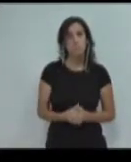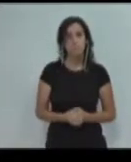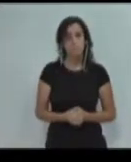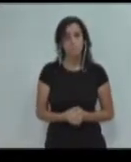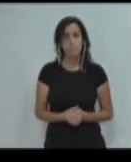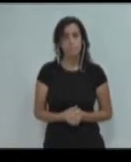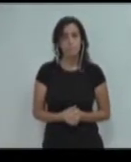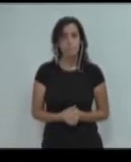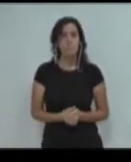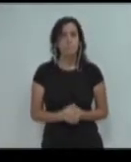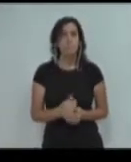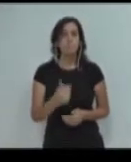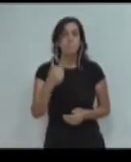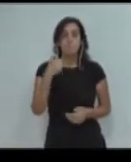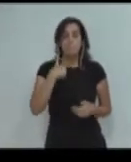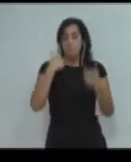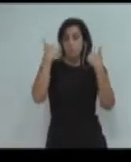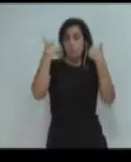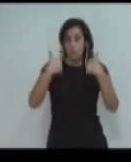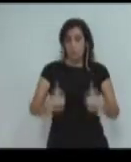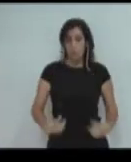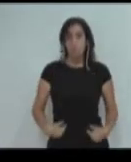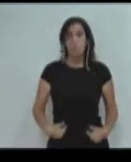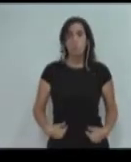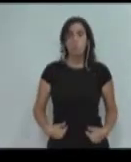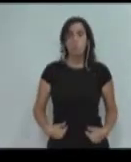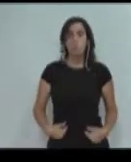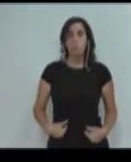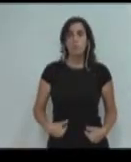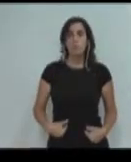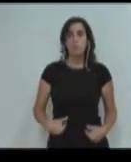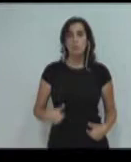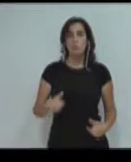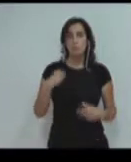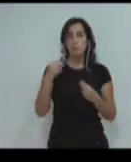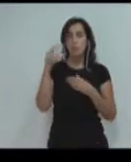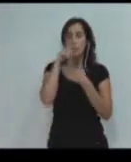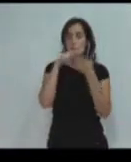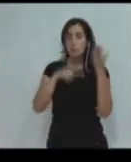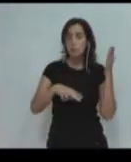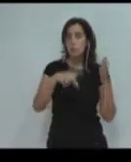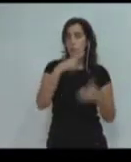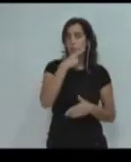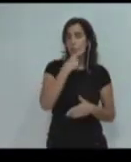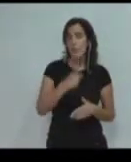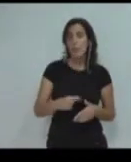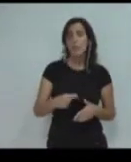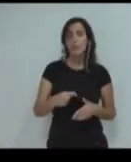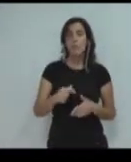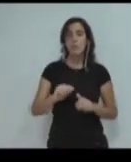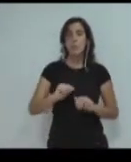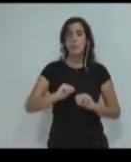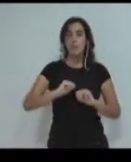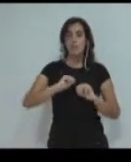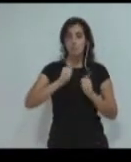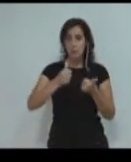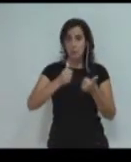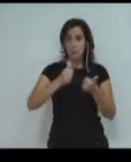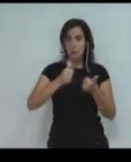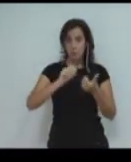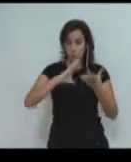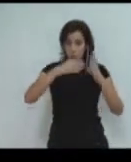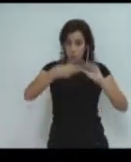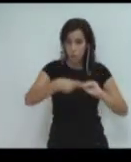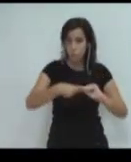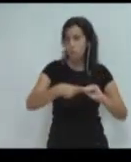Muy bien. Y yo por mi parte pues querría decir que la lectura fácil comienza no necesariamente con adaptaciones, comienza con